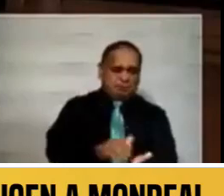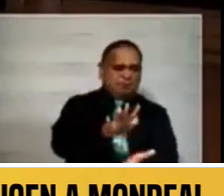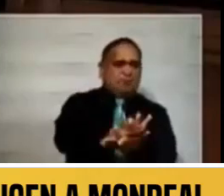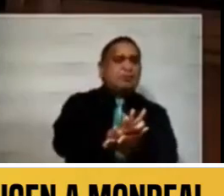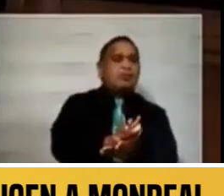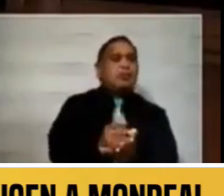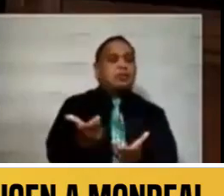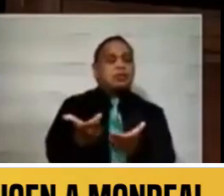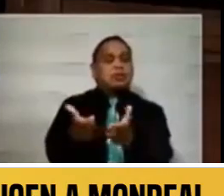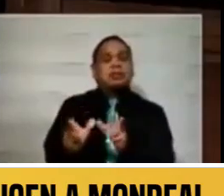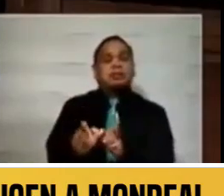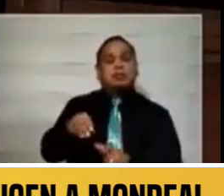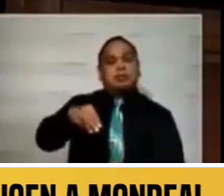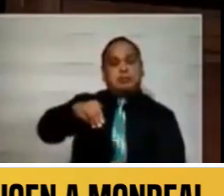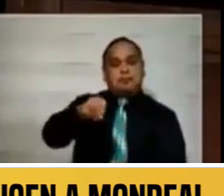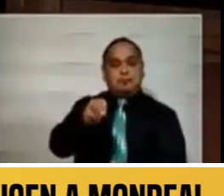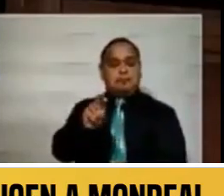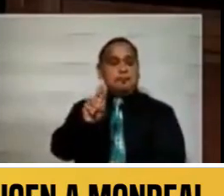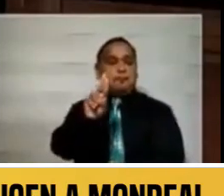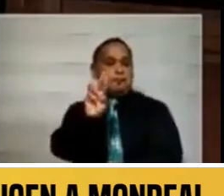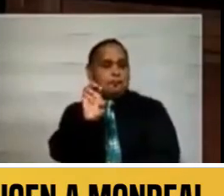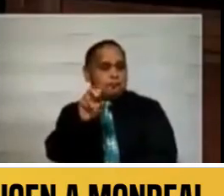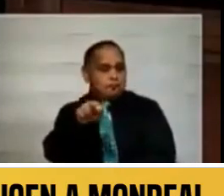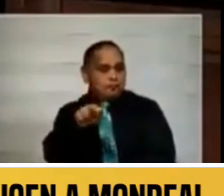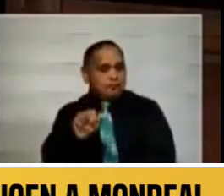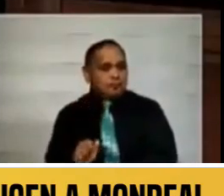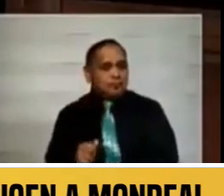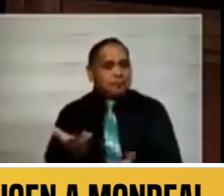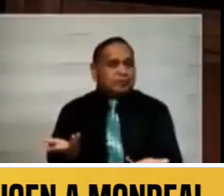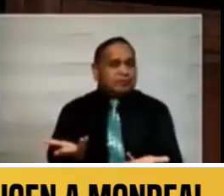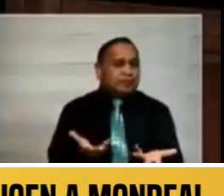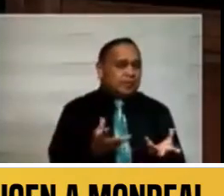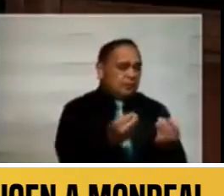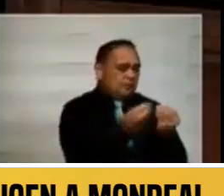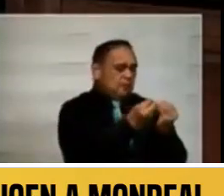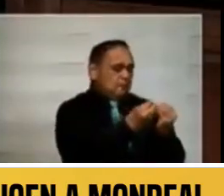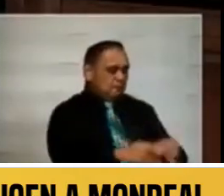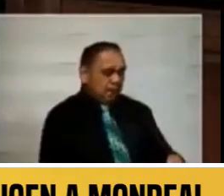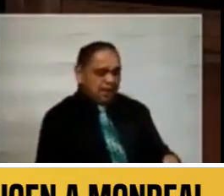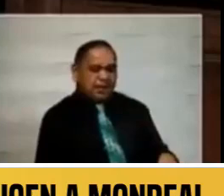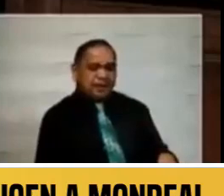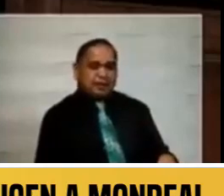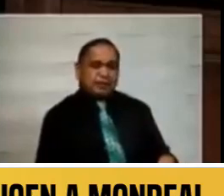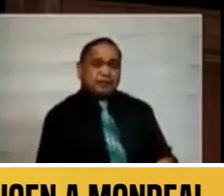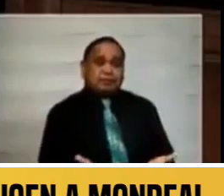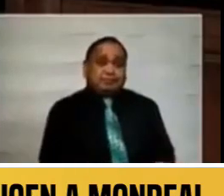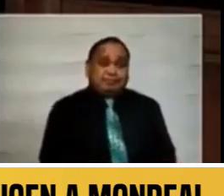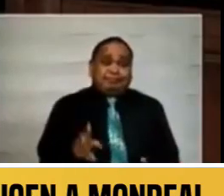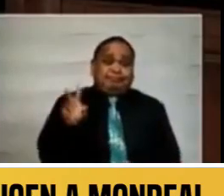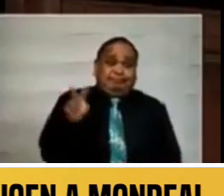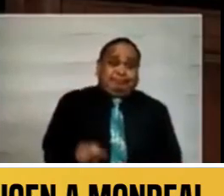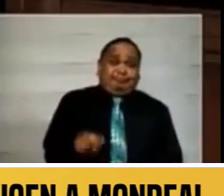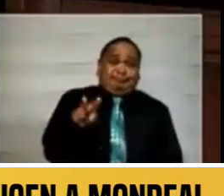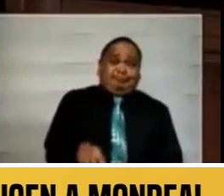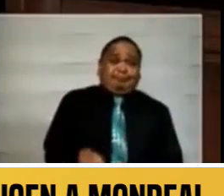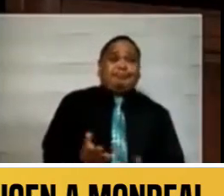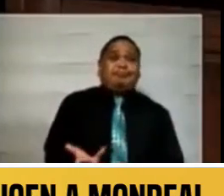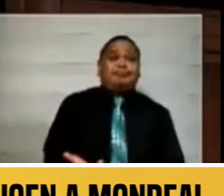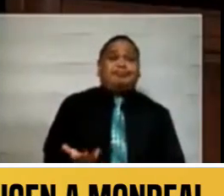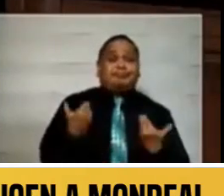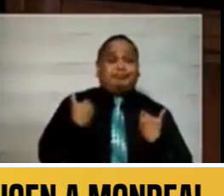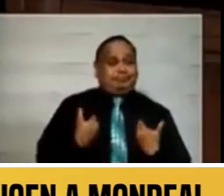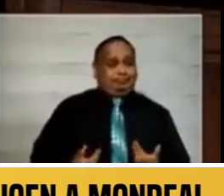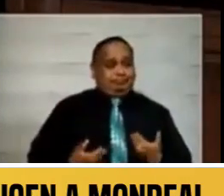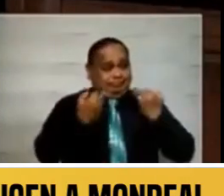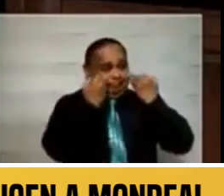va a sufrir pero les digo sí que perdió y toda el sentido de la realidad yo lo que lo que